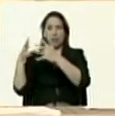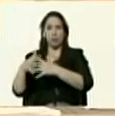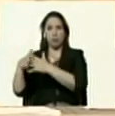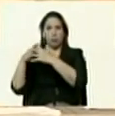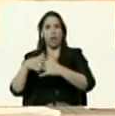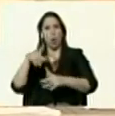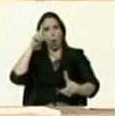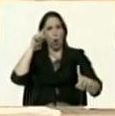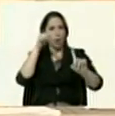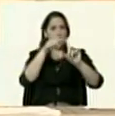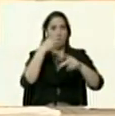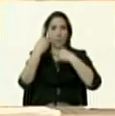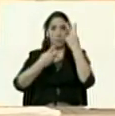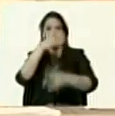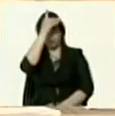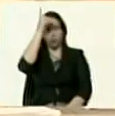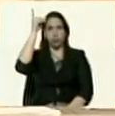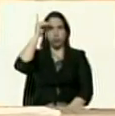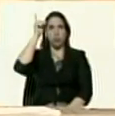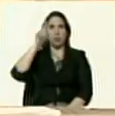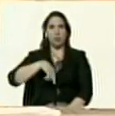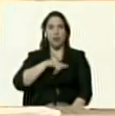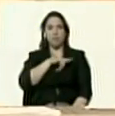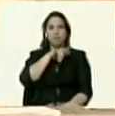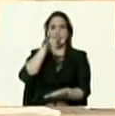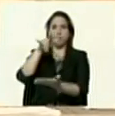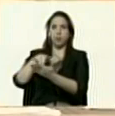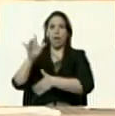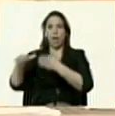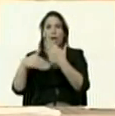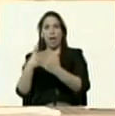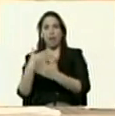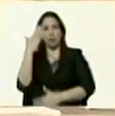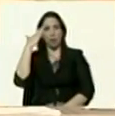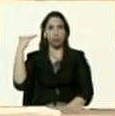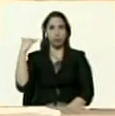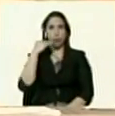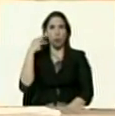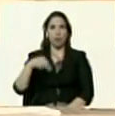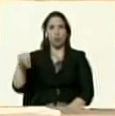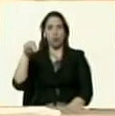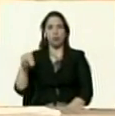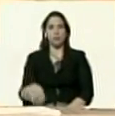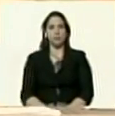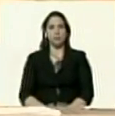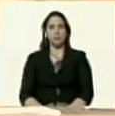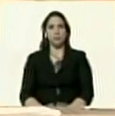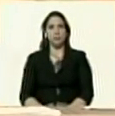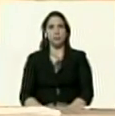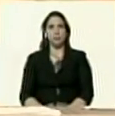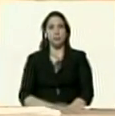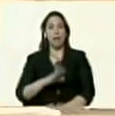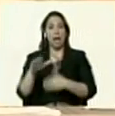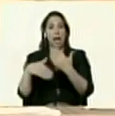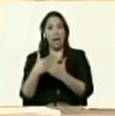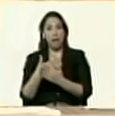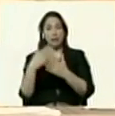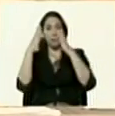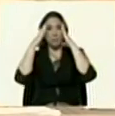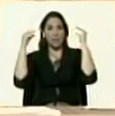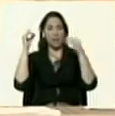objetivos de la visita de Diosdado y la delegación a la República Popular Democrática de Corea, Corea del Norte y a Vietnam